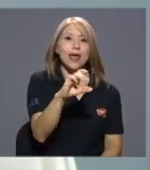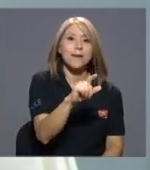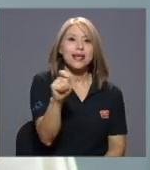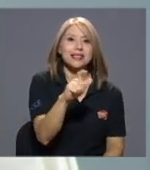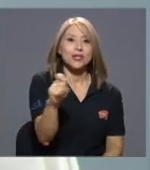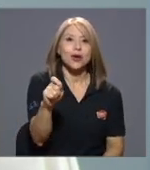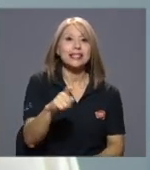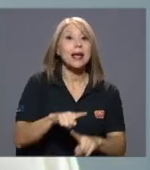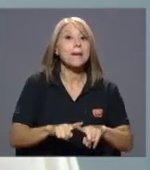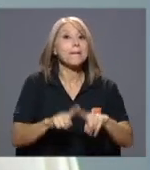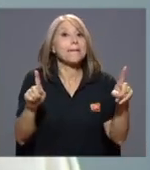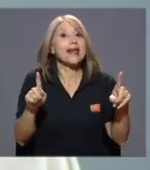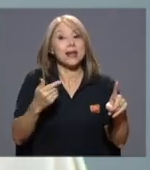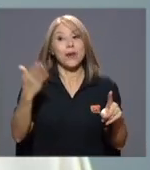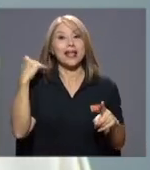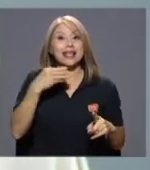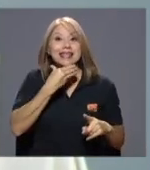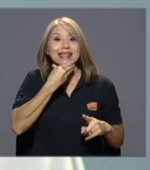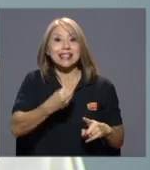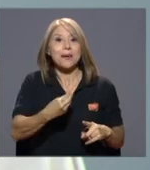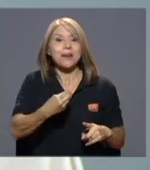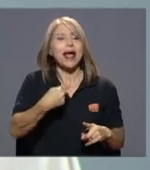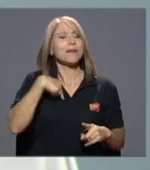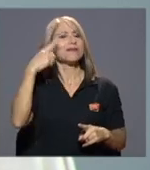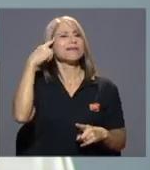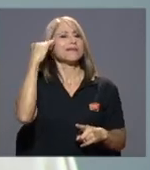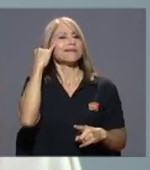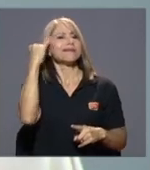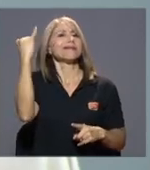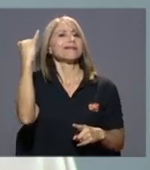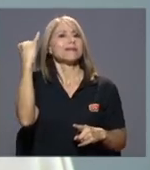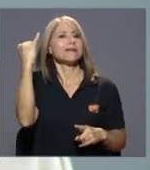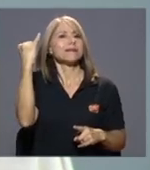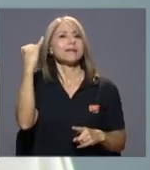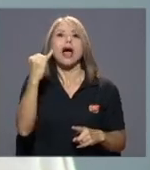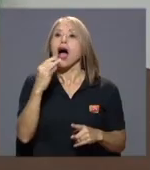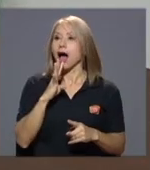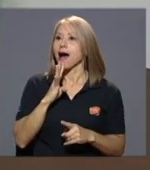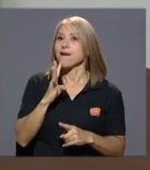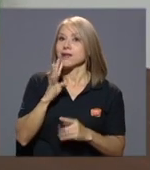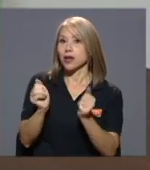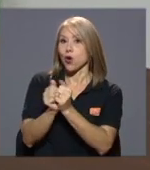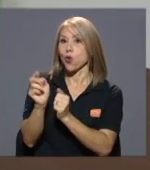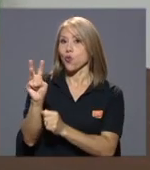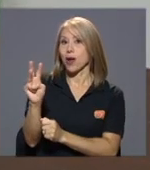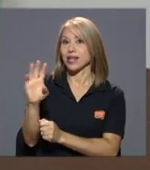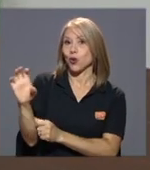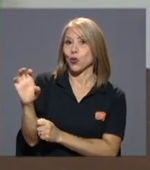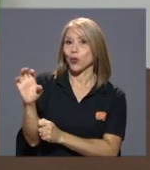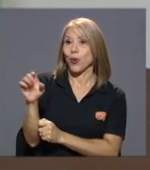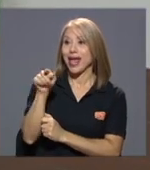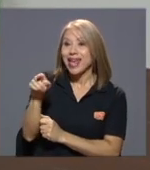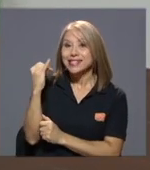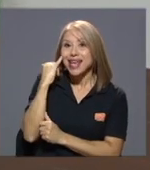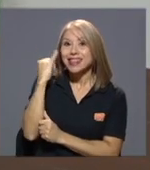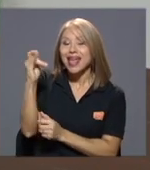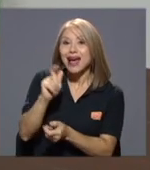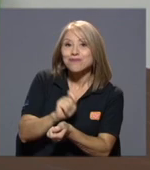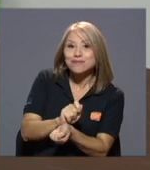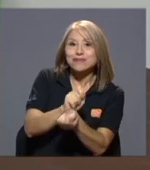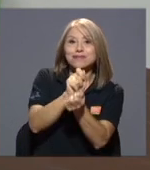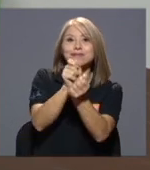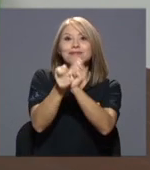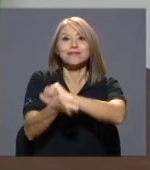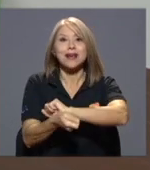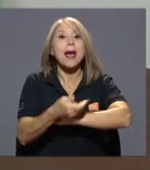ocurrió transformar esa idea, y hablé con don Walter Coto al respecto, para que más bien lo tomáramos de las